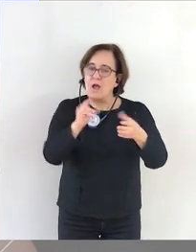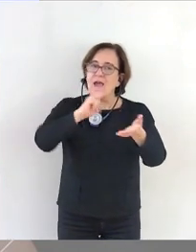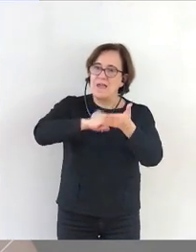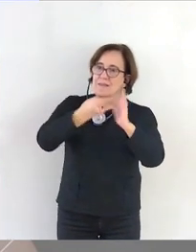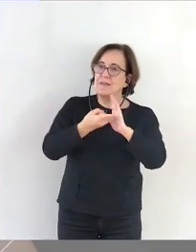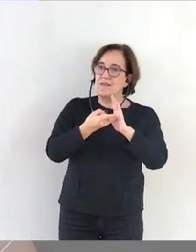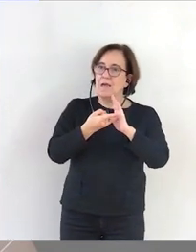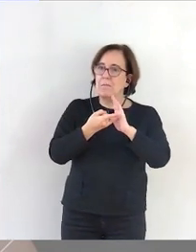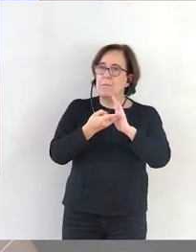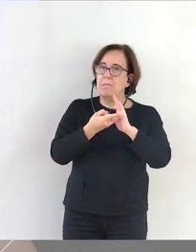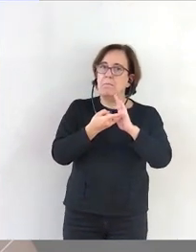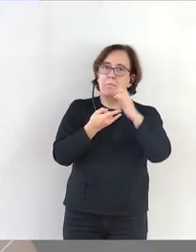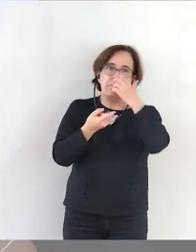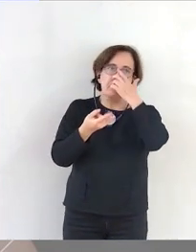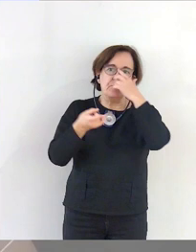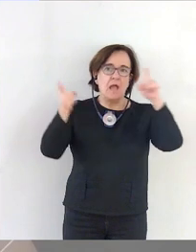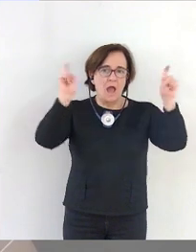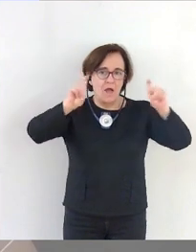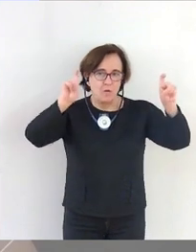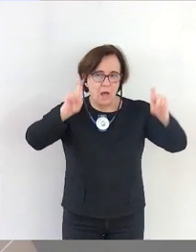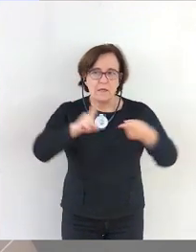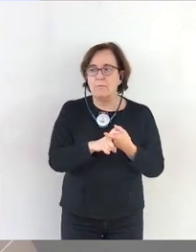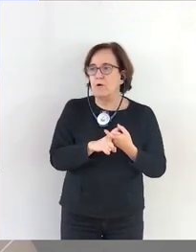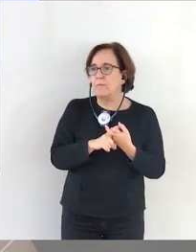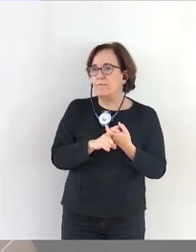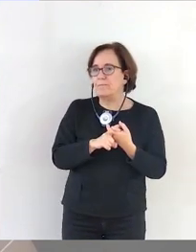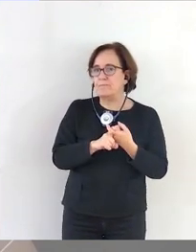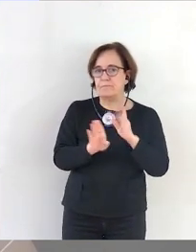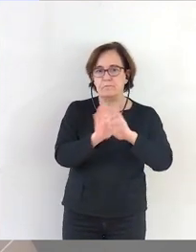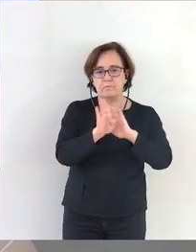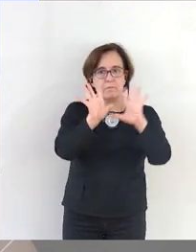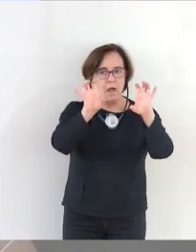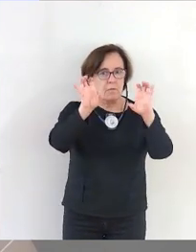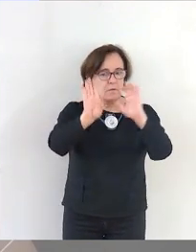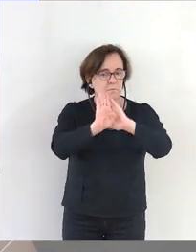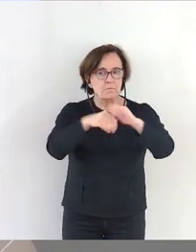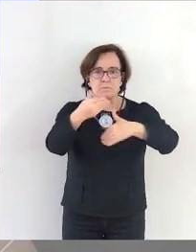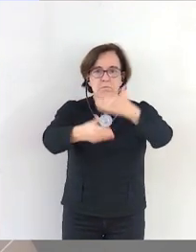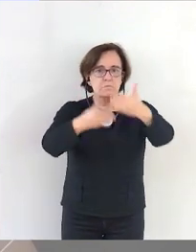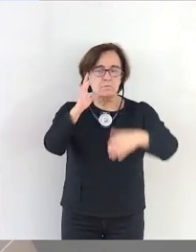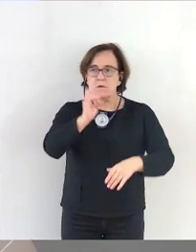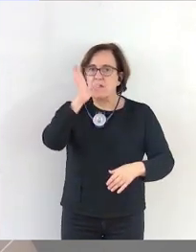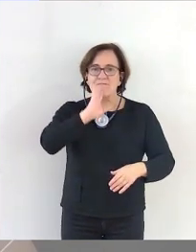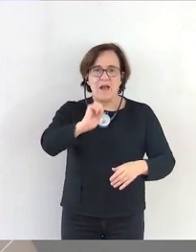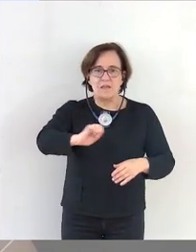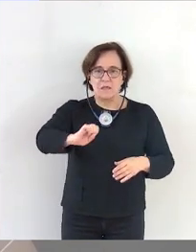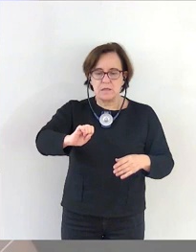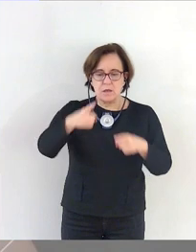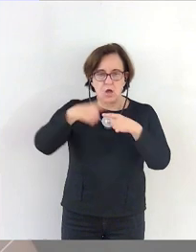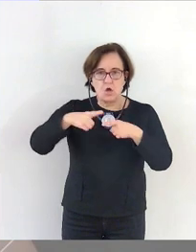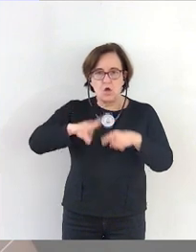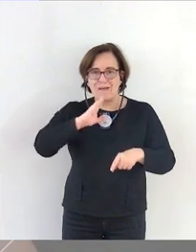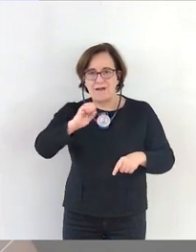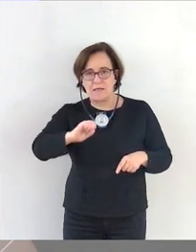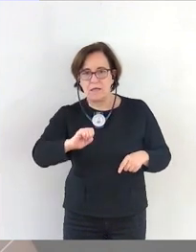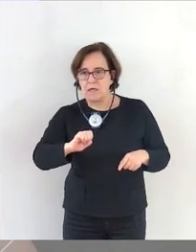el educativo el continuo aprendizaje creo que es una idea fantástica un instrumento fantástico